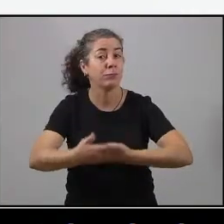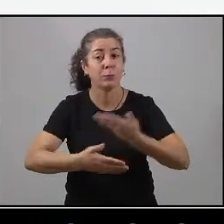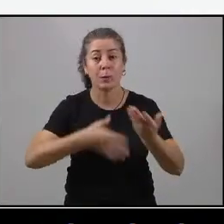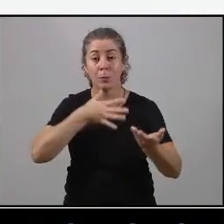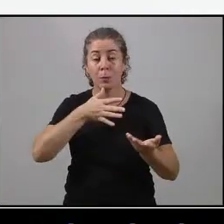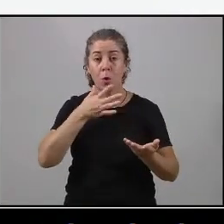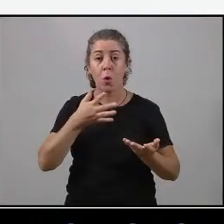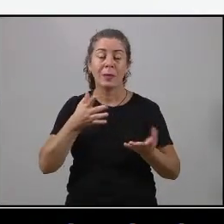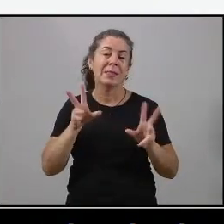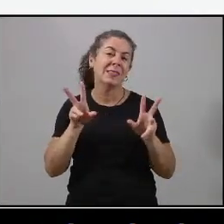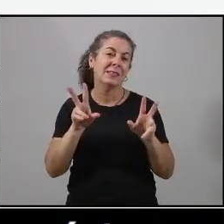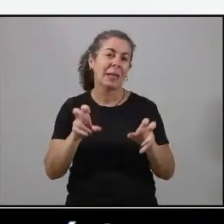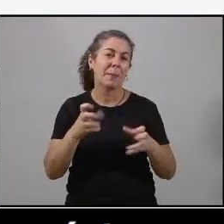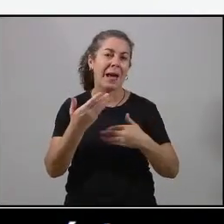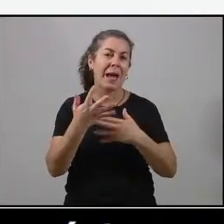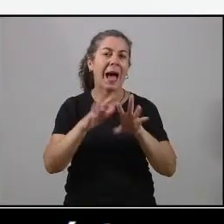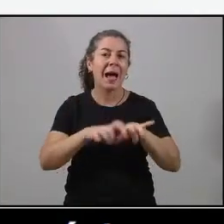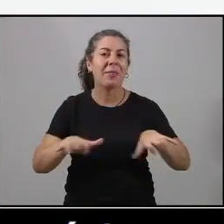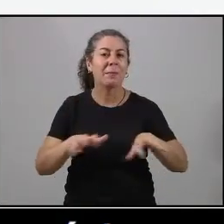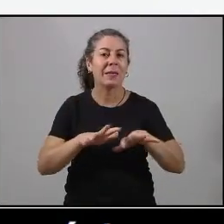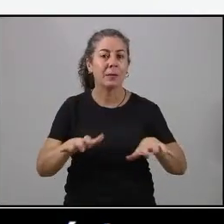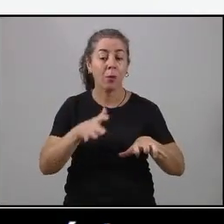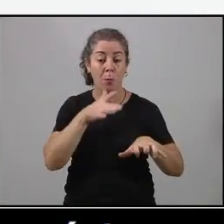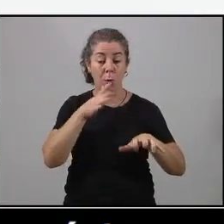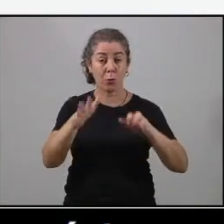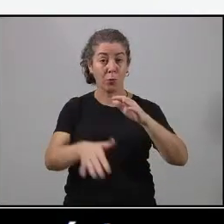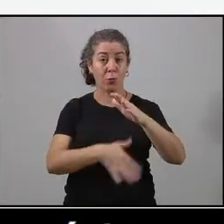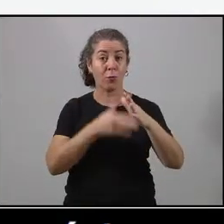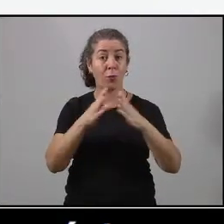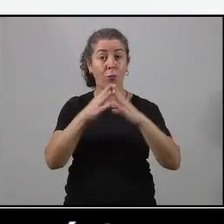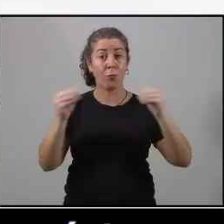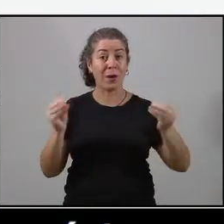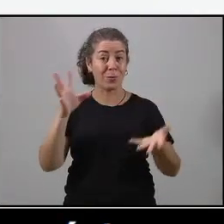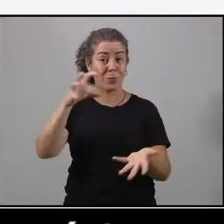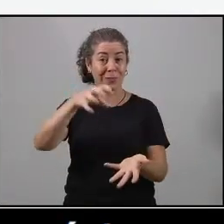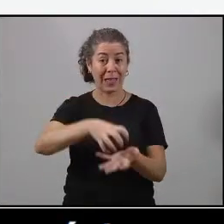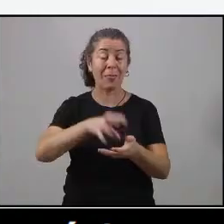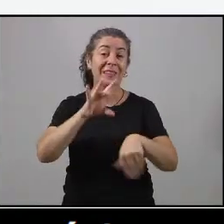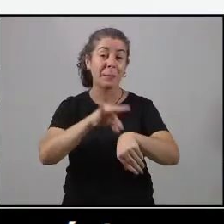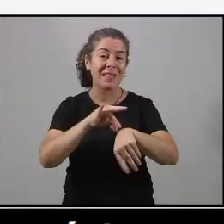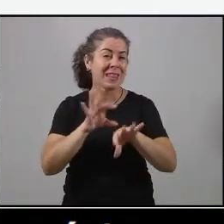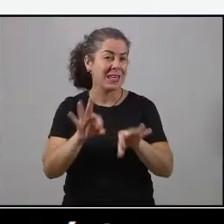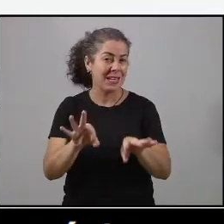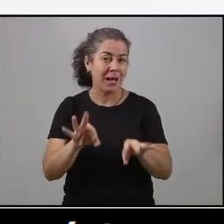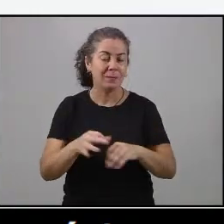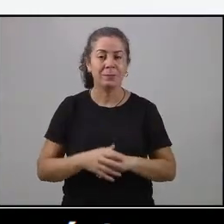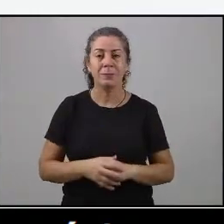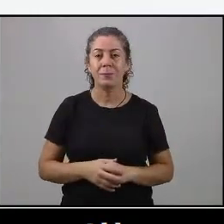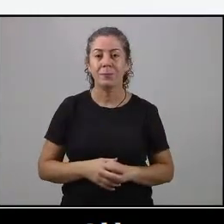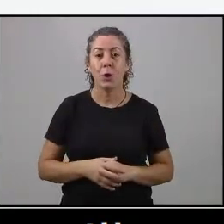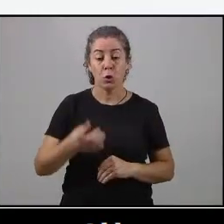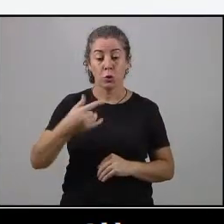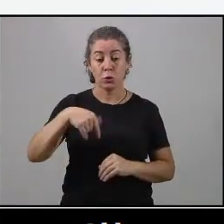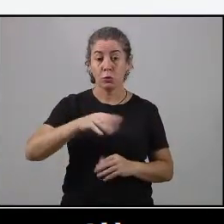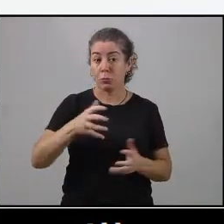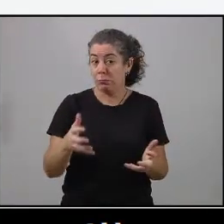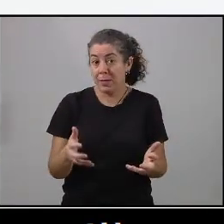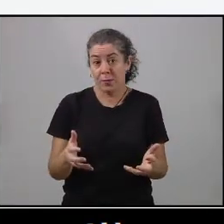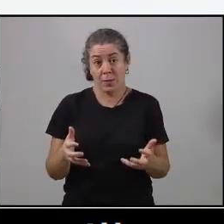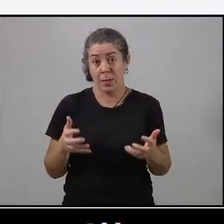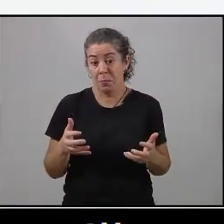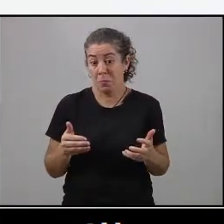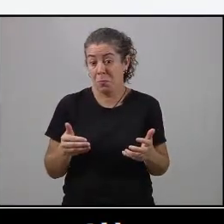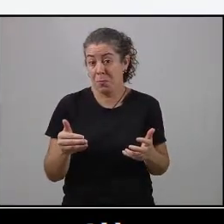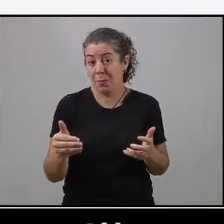tramitación administrativa para que esa facultad, esa maravillosa Facultad de Medicina de la que vamos a beneficiarnos muy